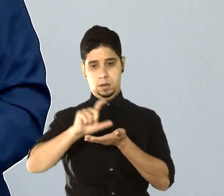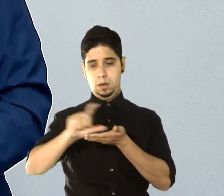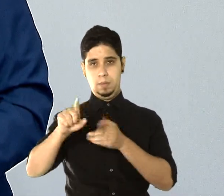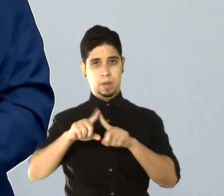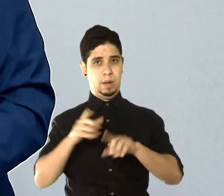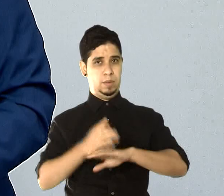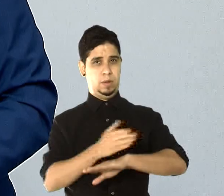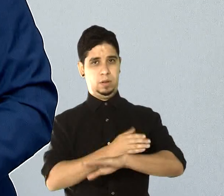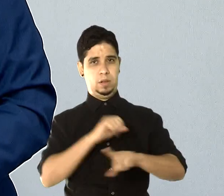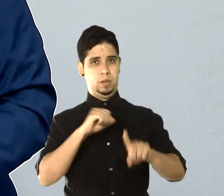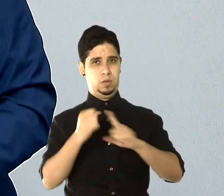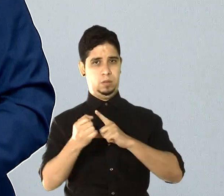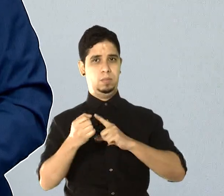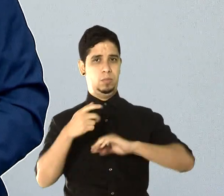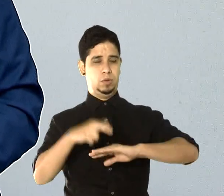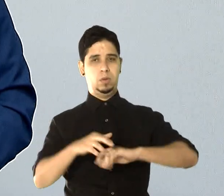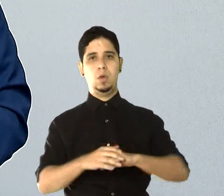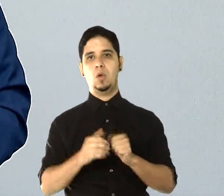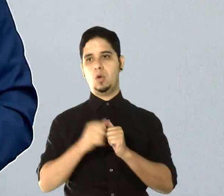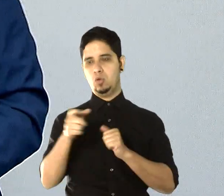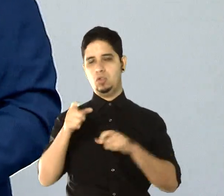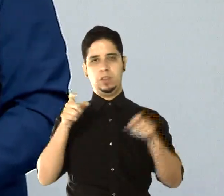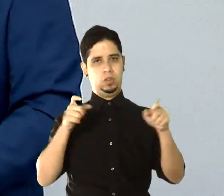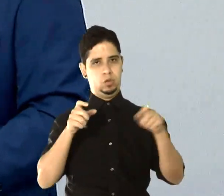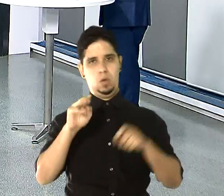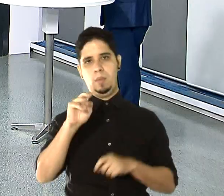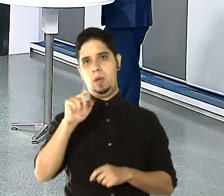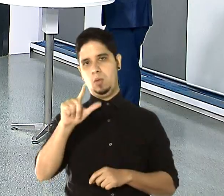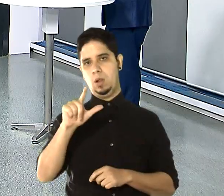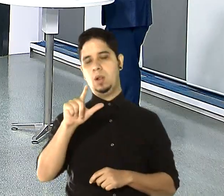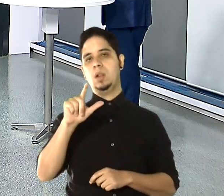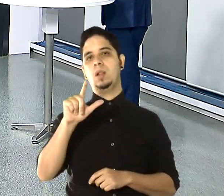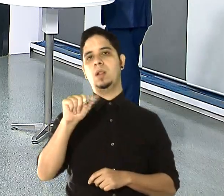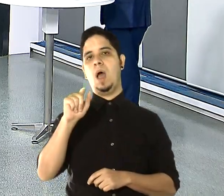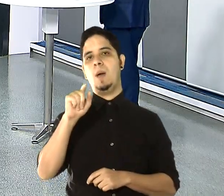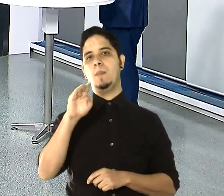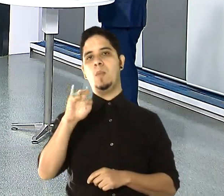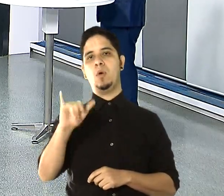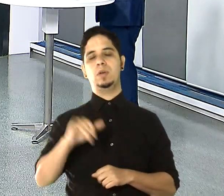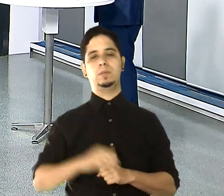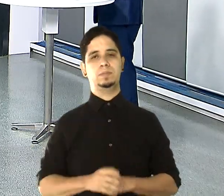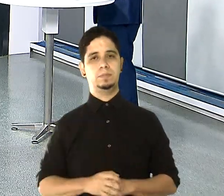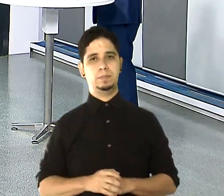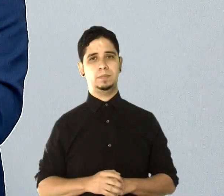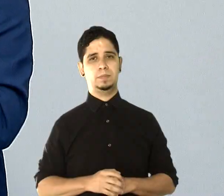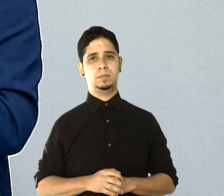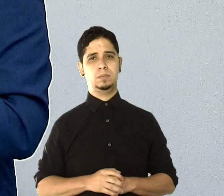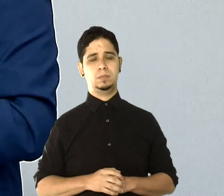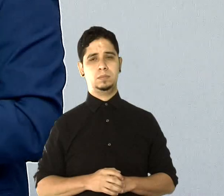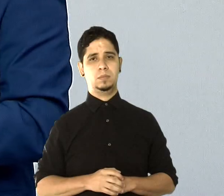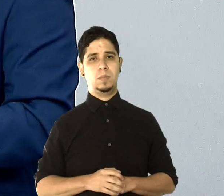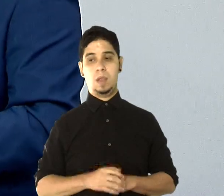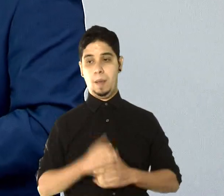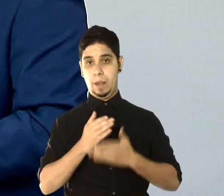isla con su director ejecutivo, Manuel Lavoy Rivera. En el pasado segmento pues ya nos dio una idea de cómo se distribuyen todos estos